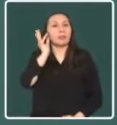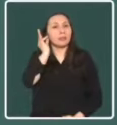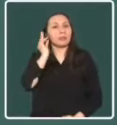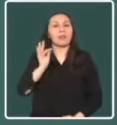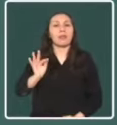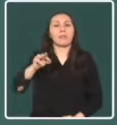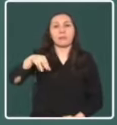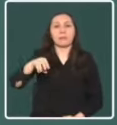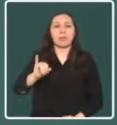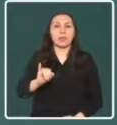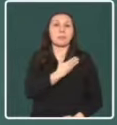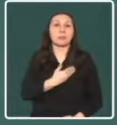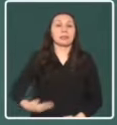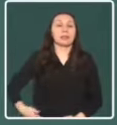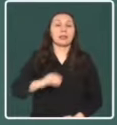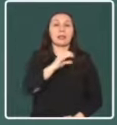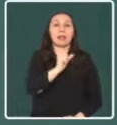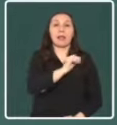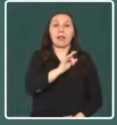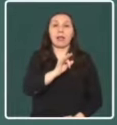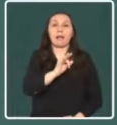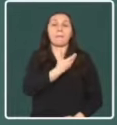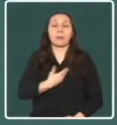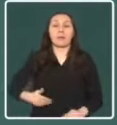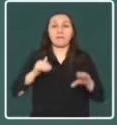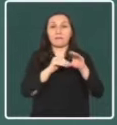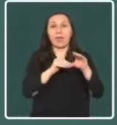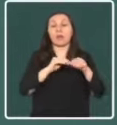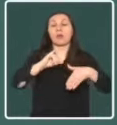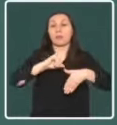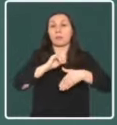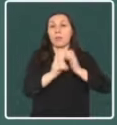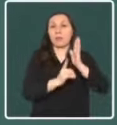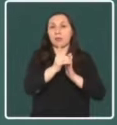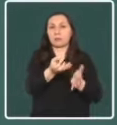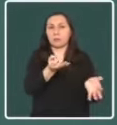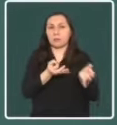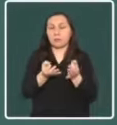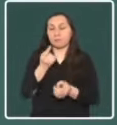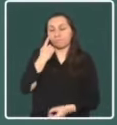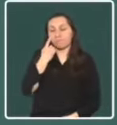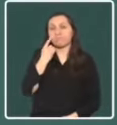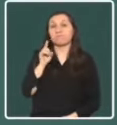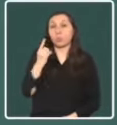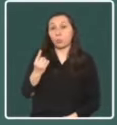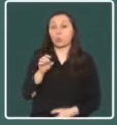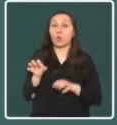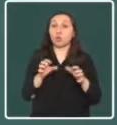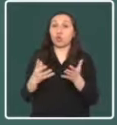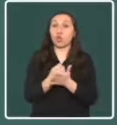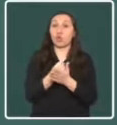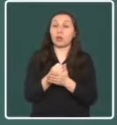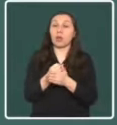del FMI, con el presidente de la CAF, con el presidente del Banco Mundial, del Banco Interamericano del Desarrollo, y me decían, mira, ¿sabes? Una de las cosas para